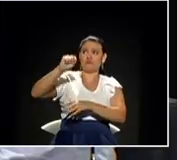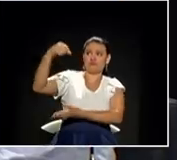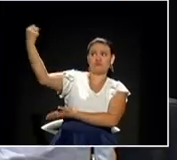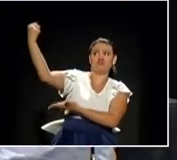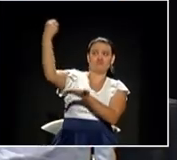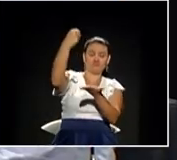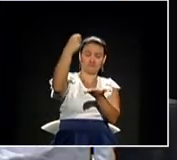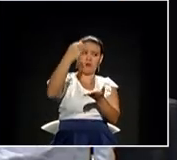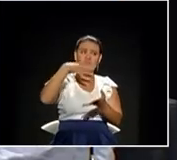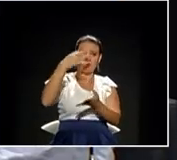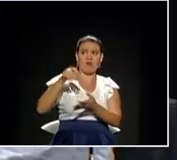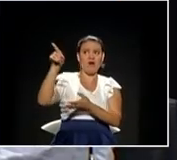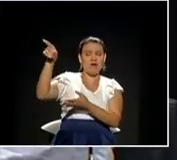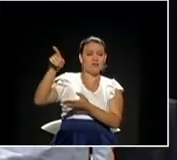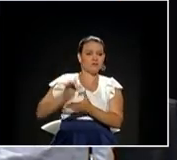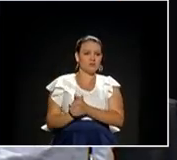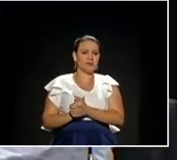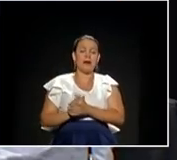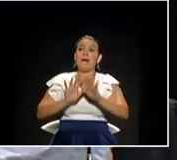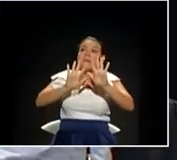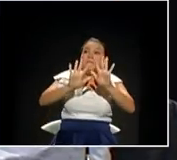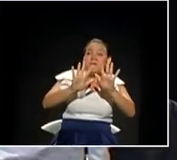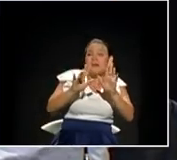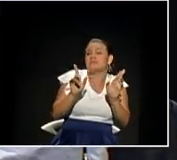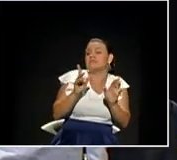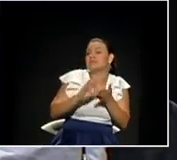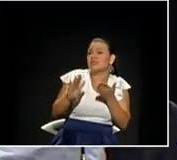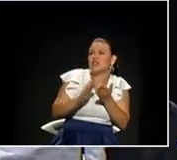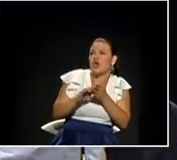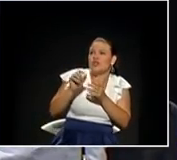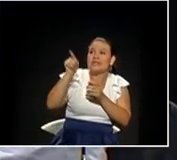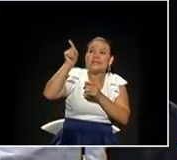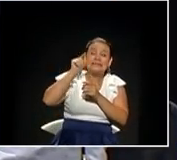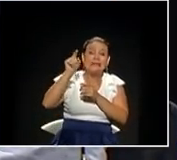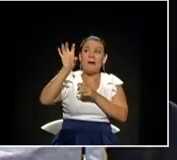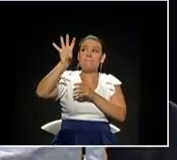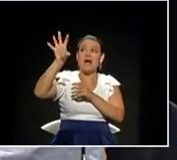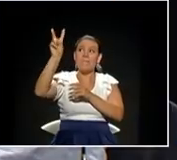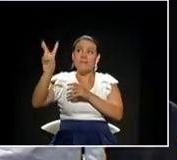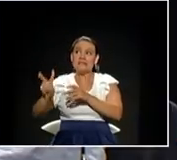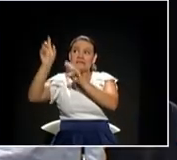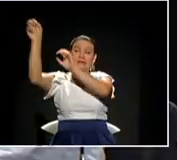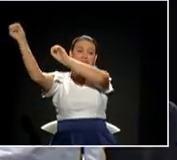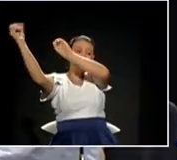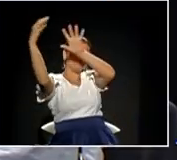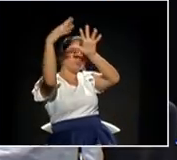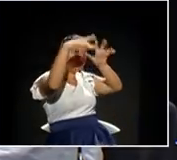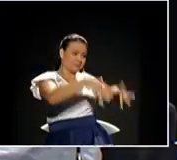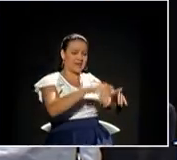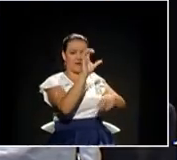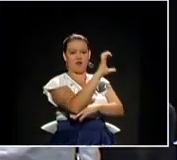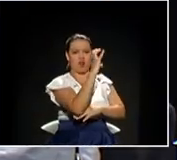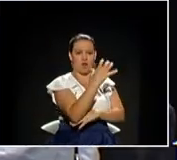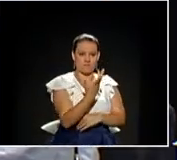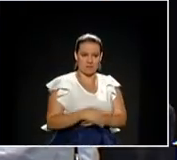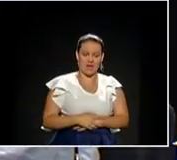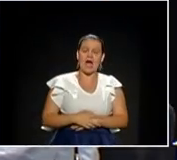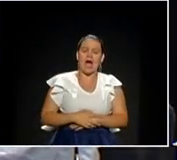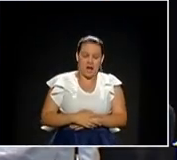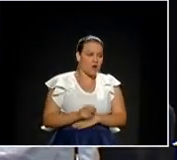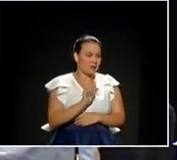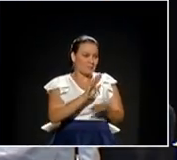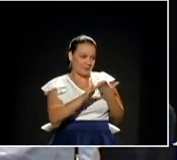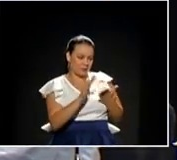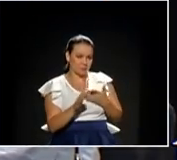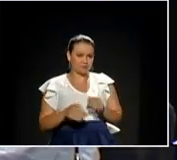mueran la financia vamos hablando de la migración de venezolanidad tras la morada de venezuela y es de uno y ese es el millón de profesionales nunca supimos cómo financiarlo